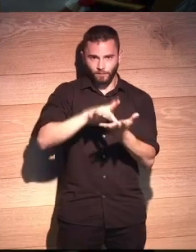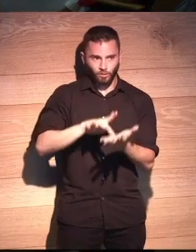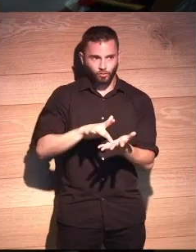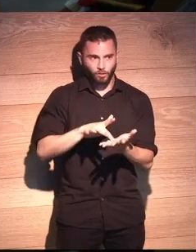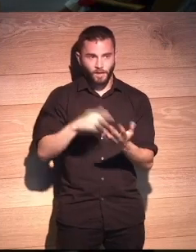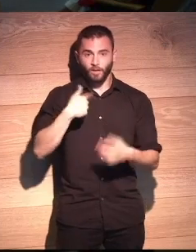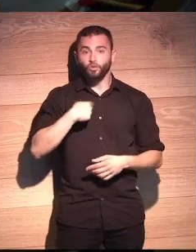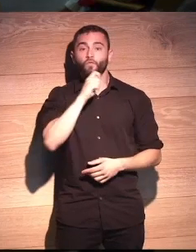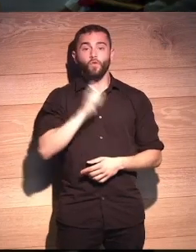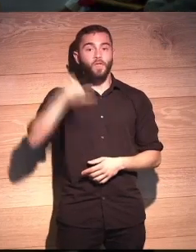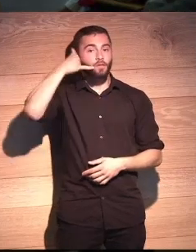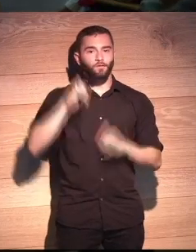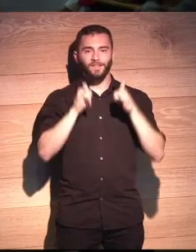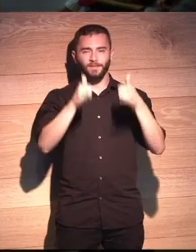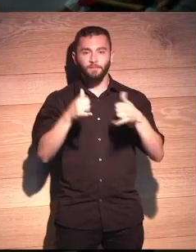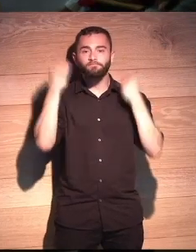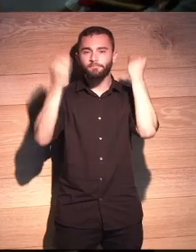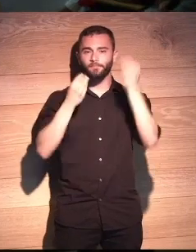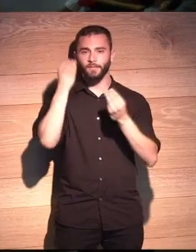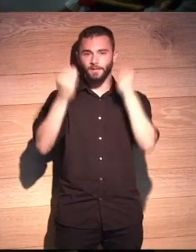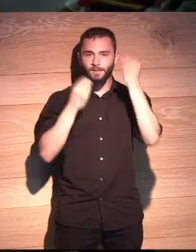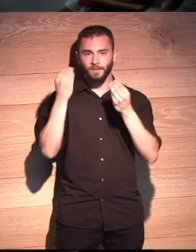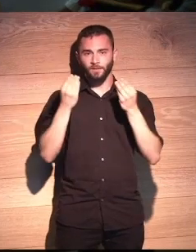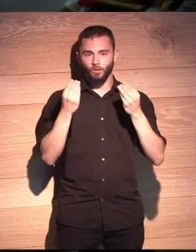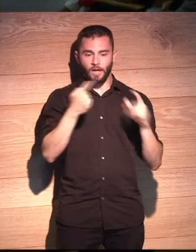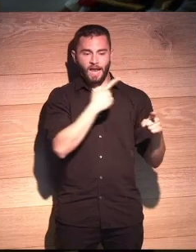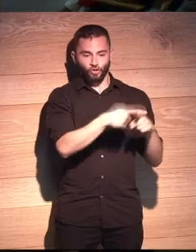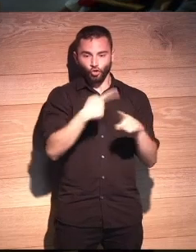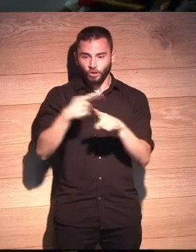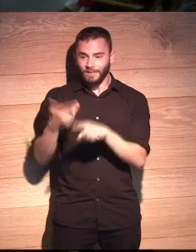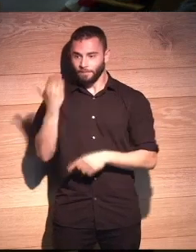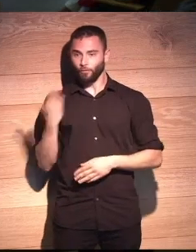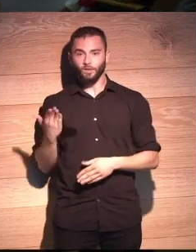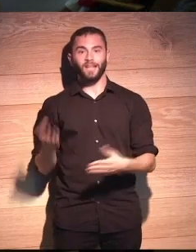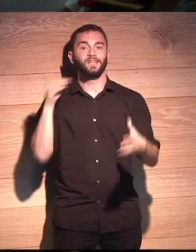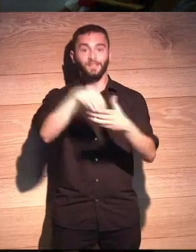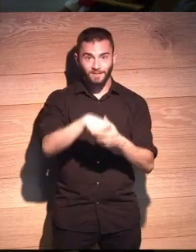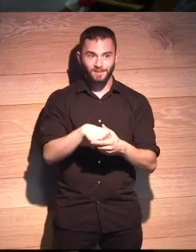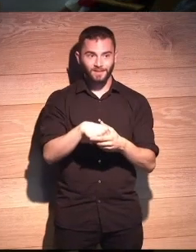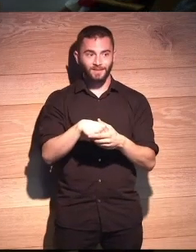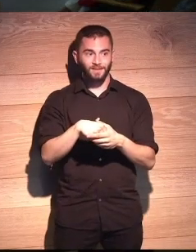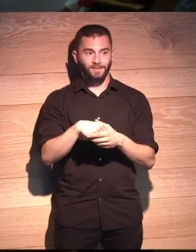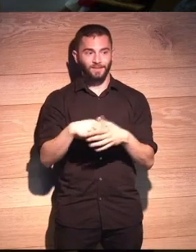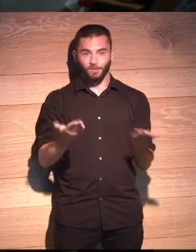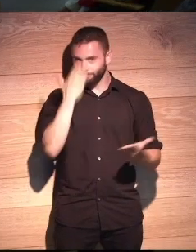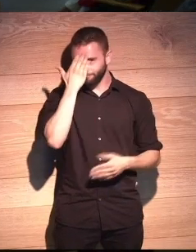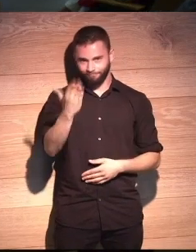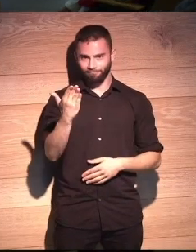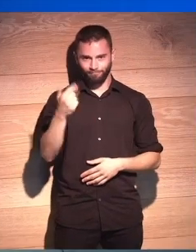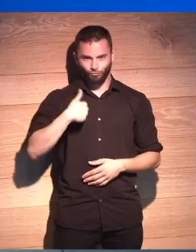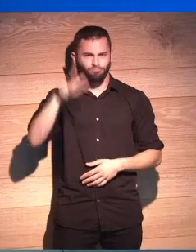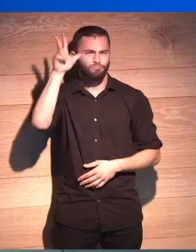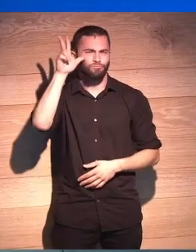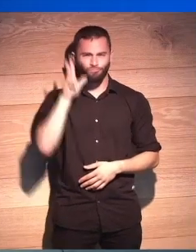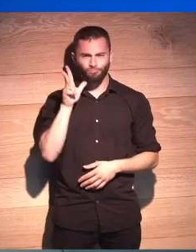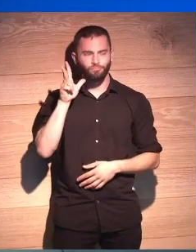llegué a Fundación Telefónica pensando que estaba en las cosas importantes, en que y la verdad he sido una